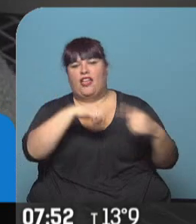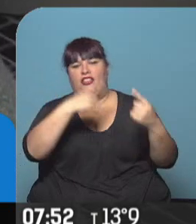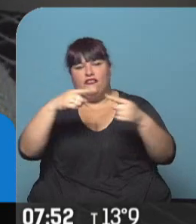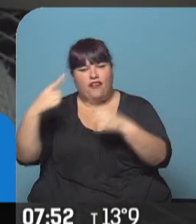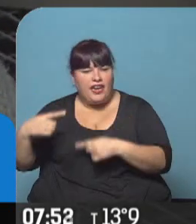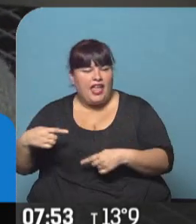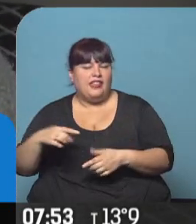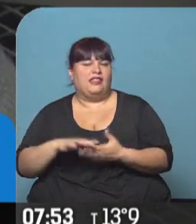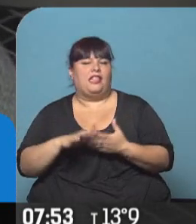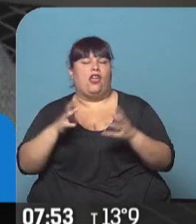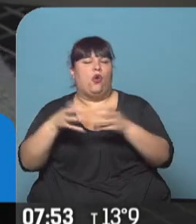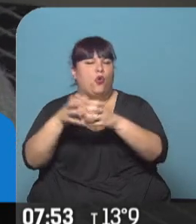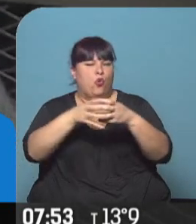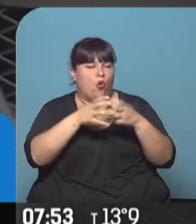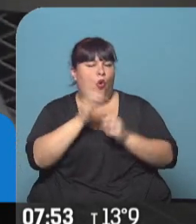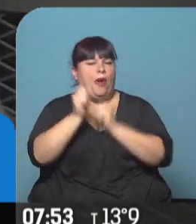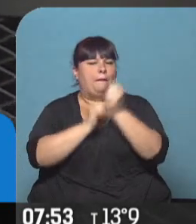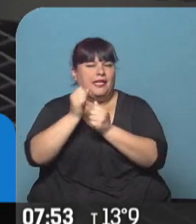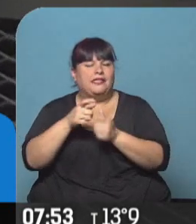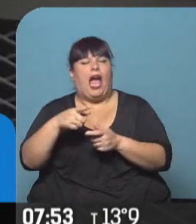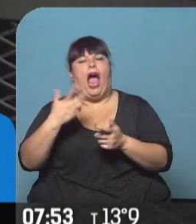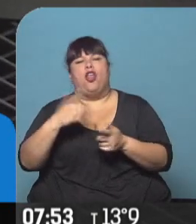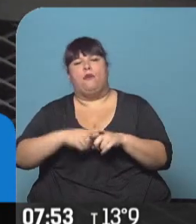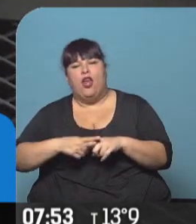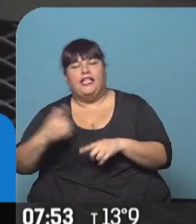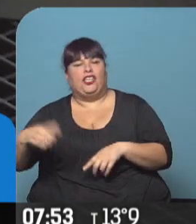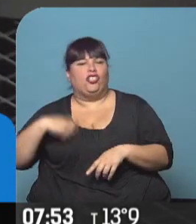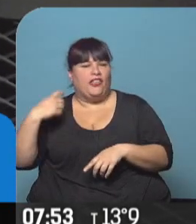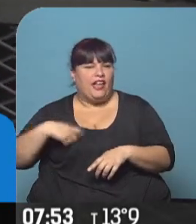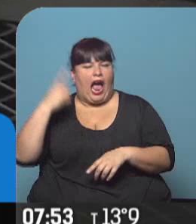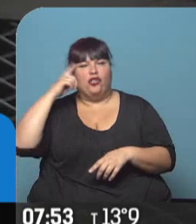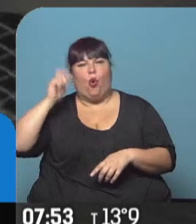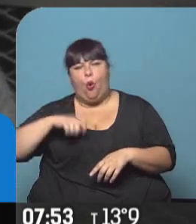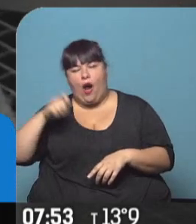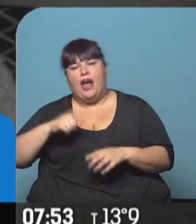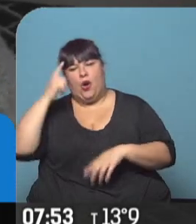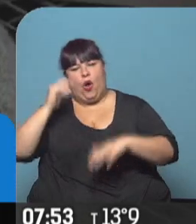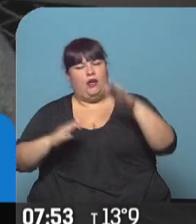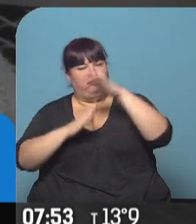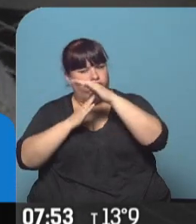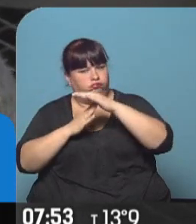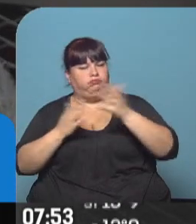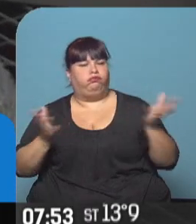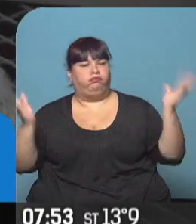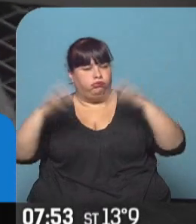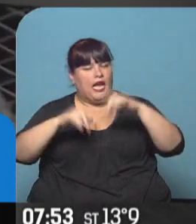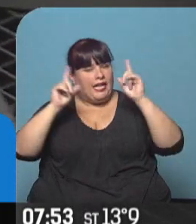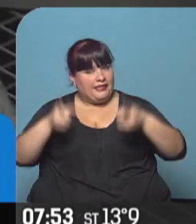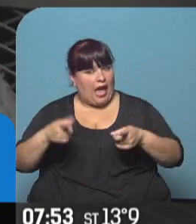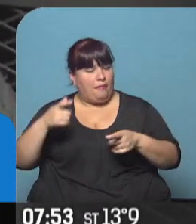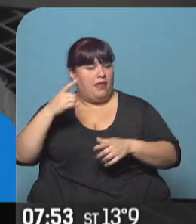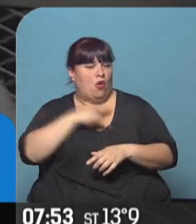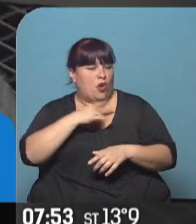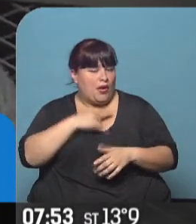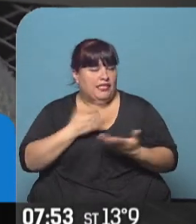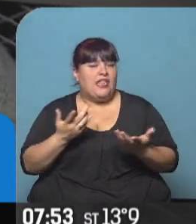donde participen empresarios dirigentes políticos sindicalistas jueces la corte suprema e incluso del ámbito académico